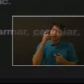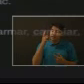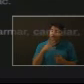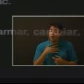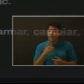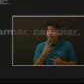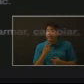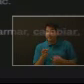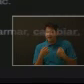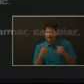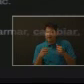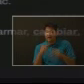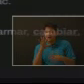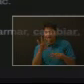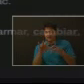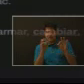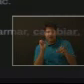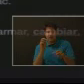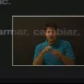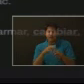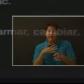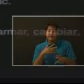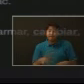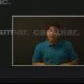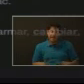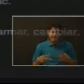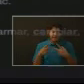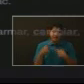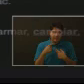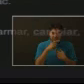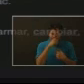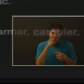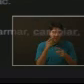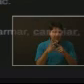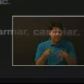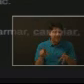en mi vida. Pero la palabra cambiar, el levantarse,